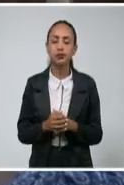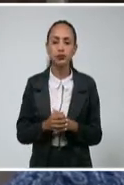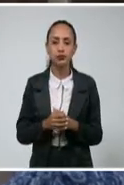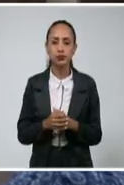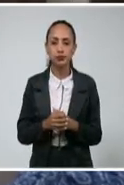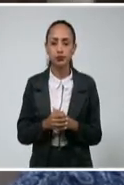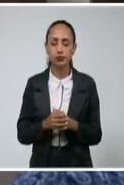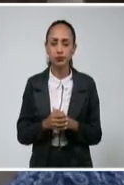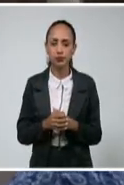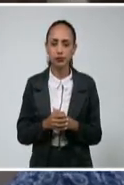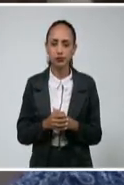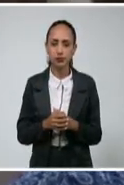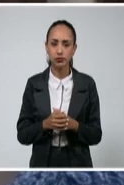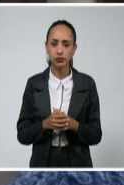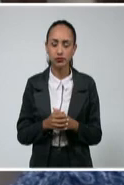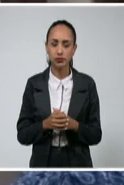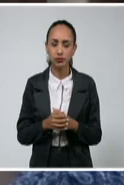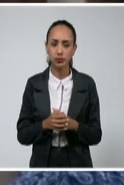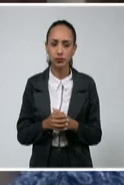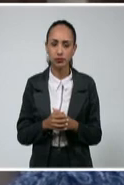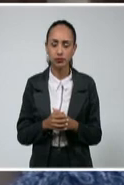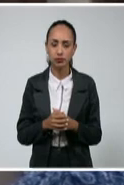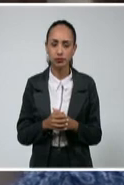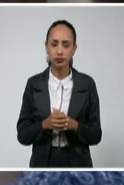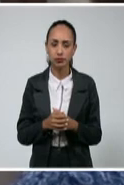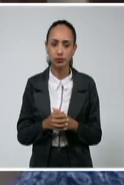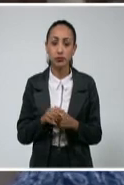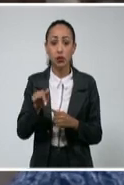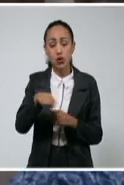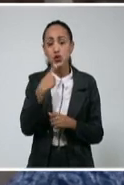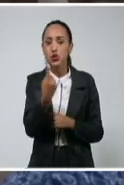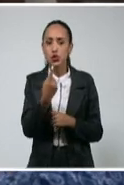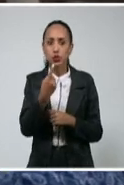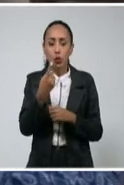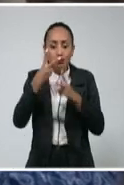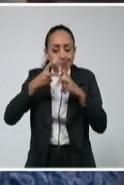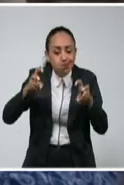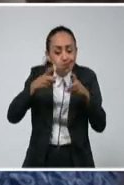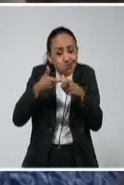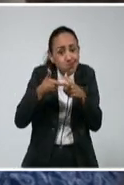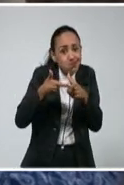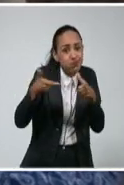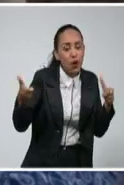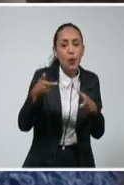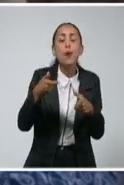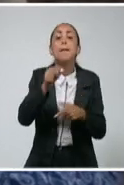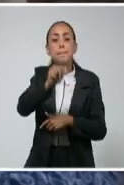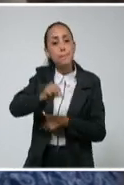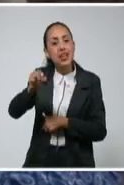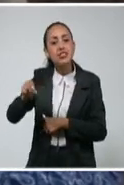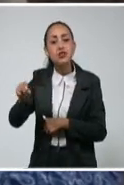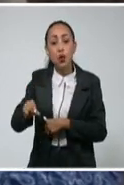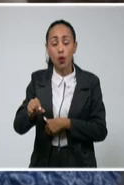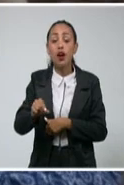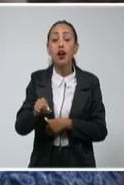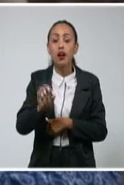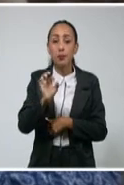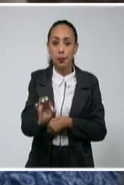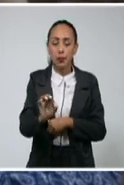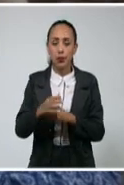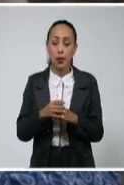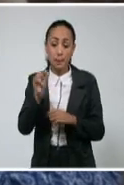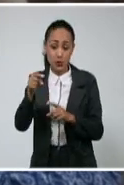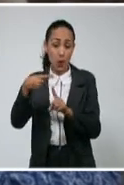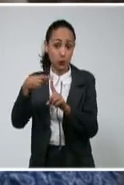antígeno positivo. O sea, que es un universo mayor que se incorpora a partir de las manifestaciones que se pudieran tener en estas